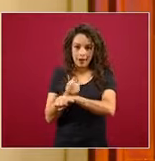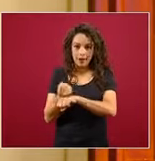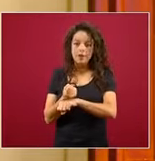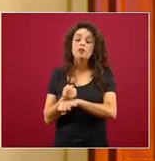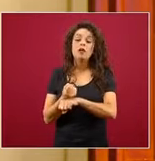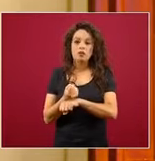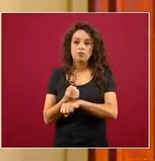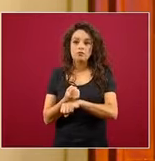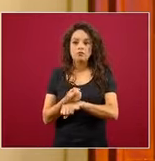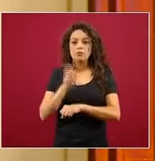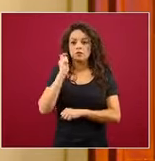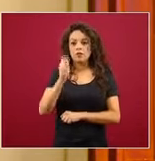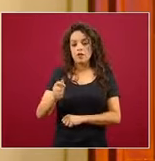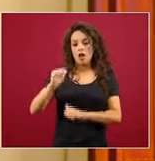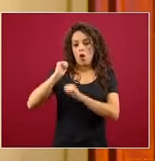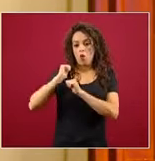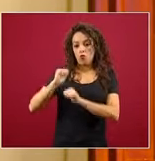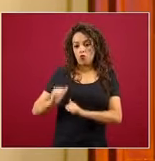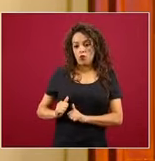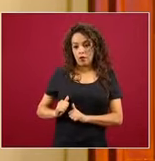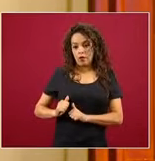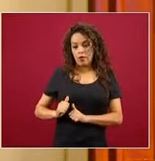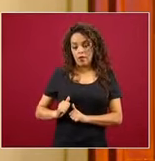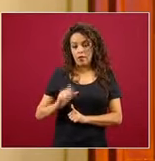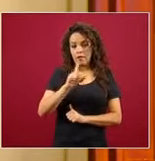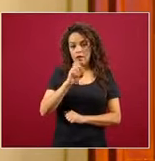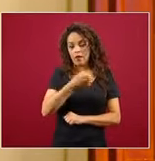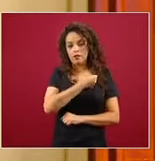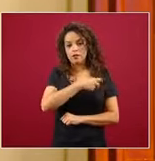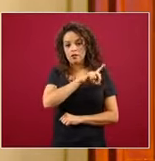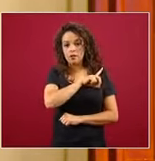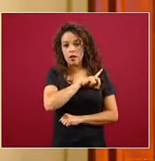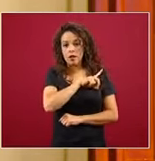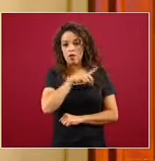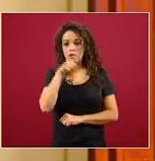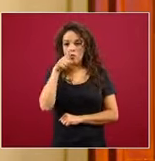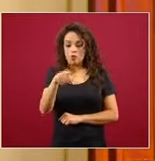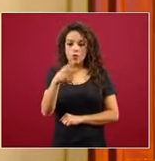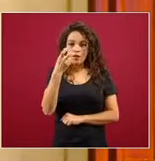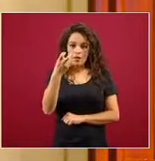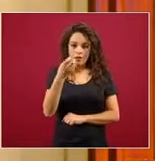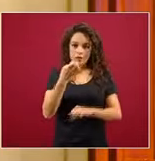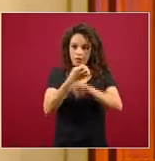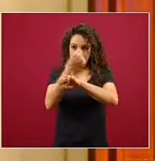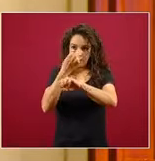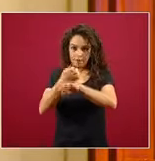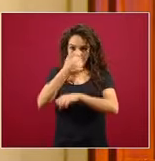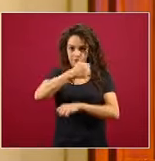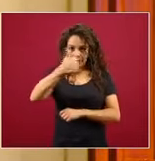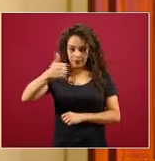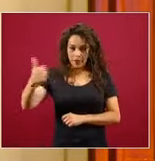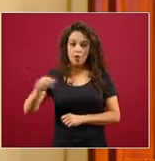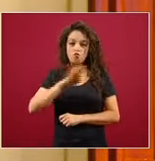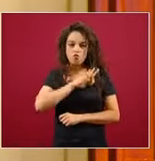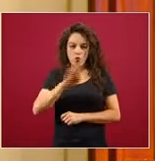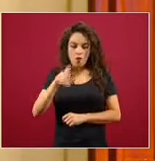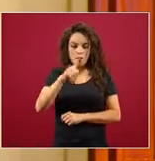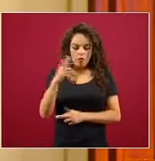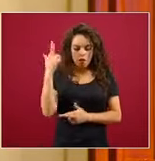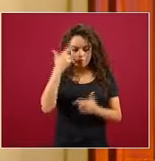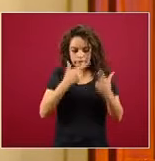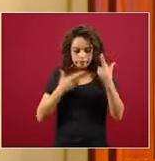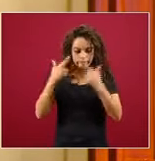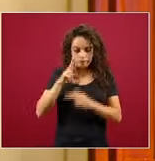sanitarias locales, es decir, de cada uno de estos estados, pueden a su vez, a través de la evaluación o del